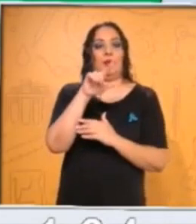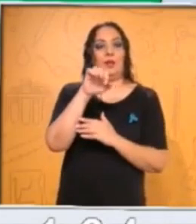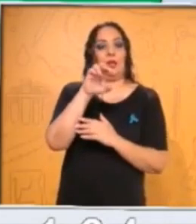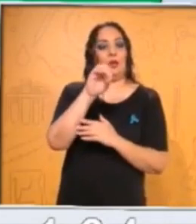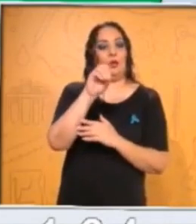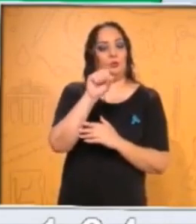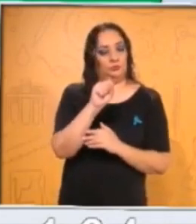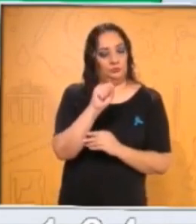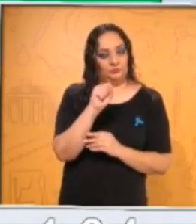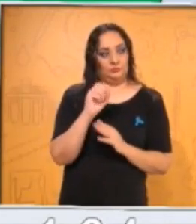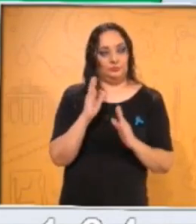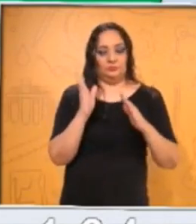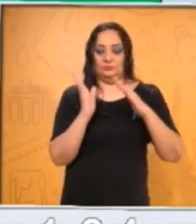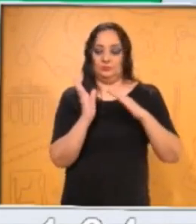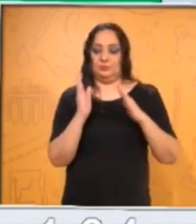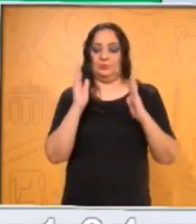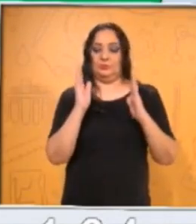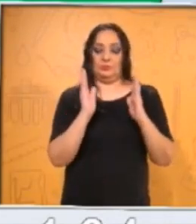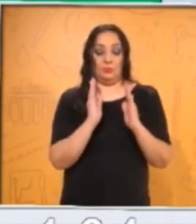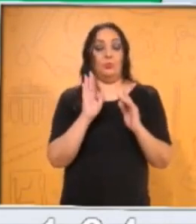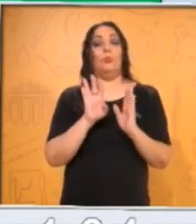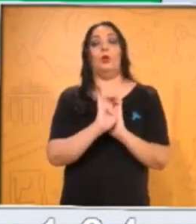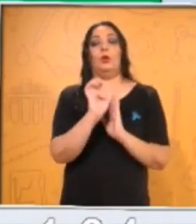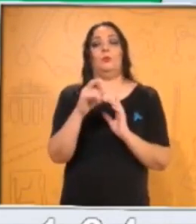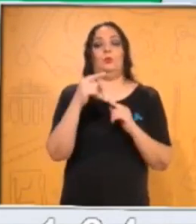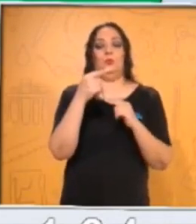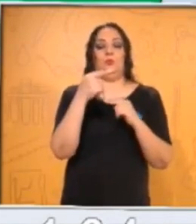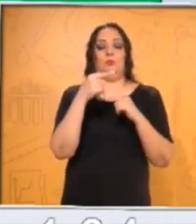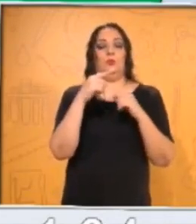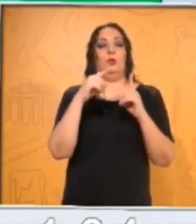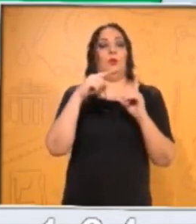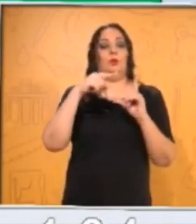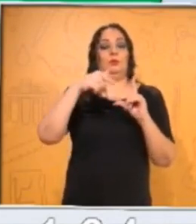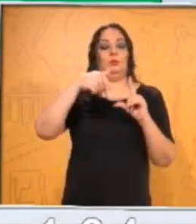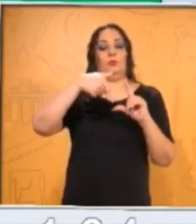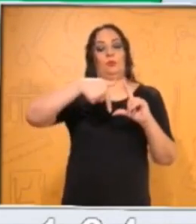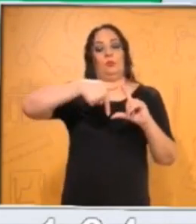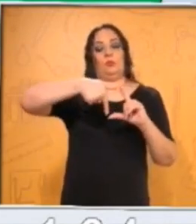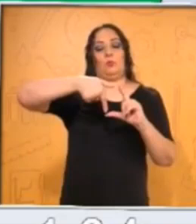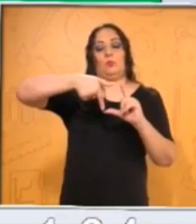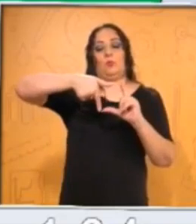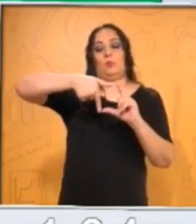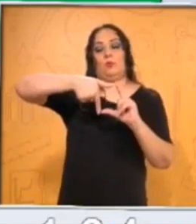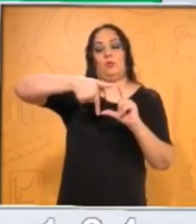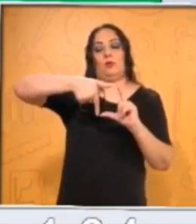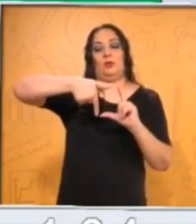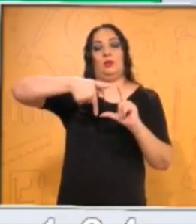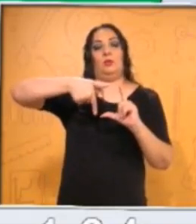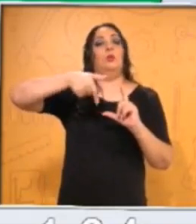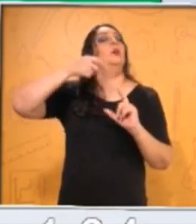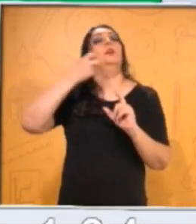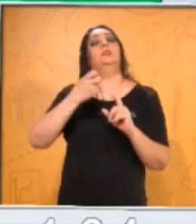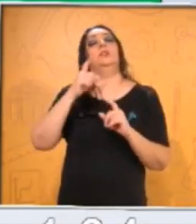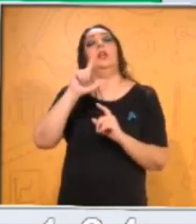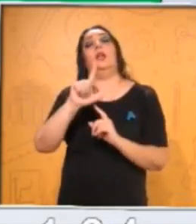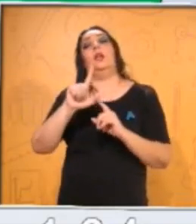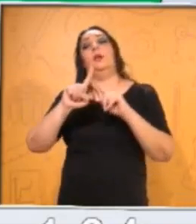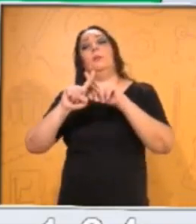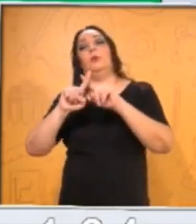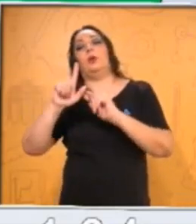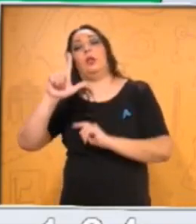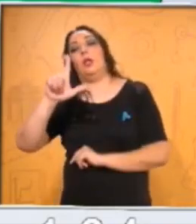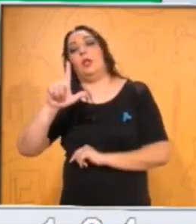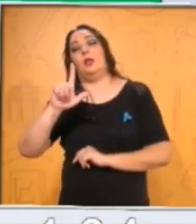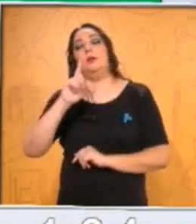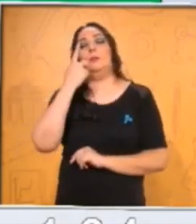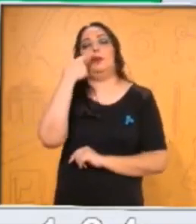otros. Ahí podemos ver el cuadrado, que es lado por lado, y ya obtienes el área del